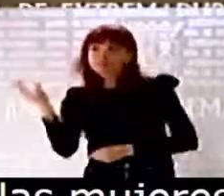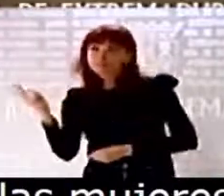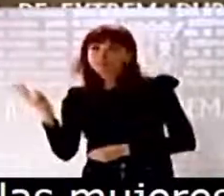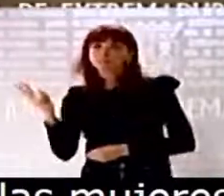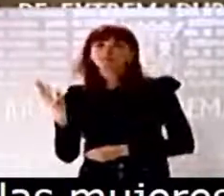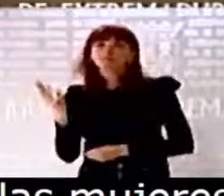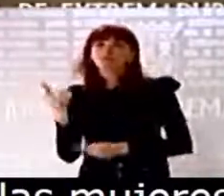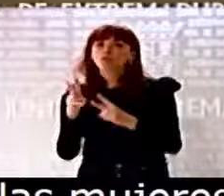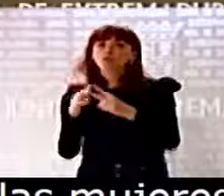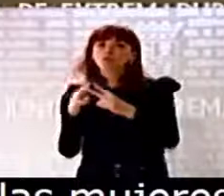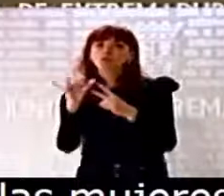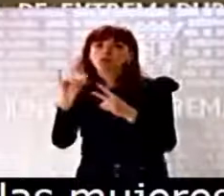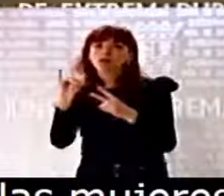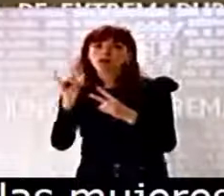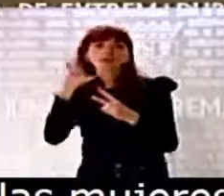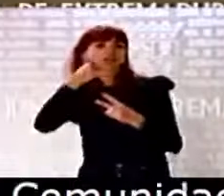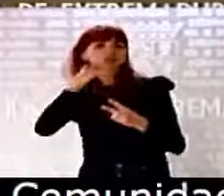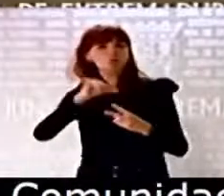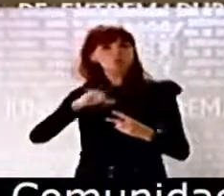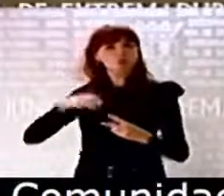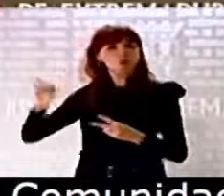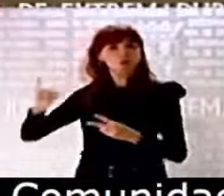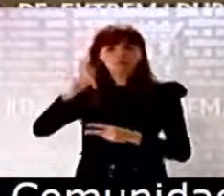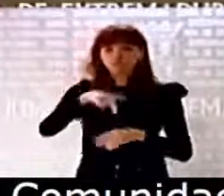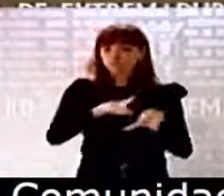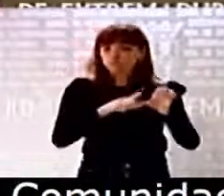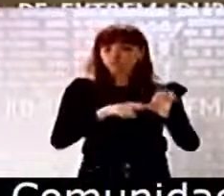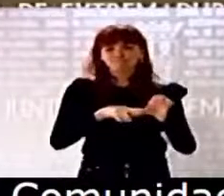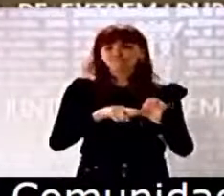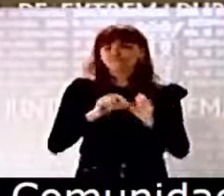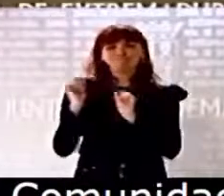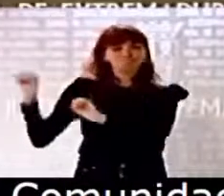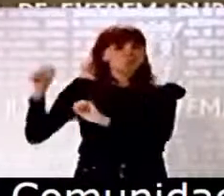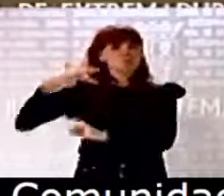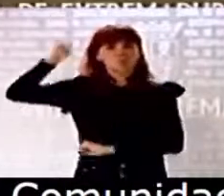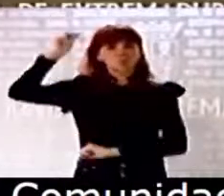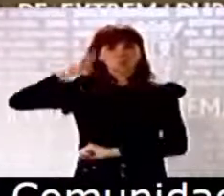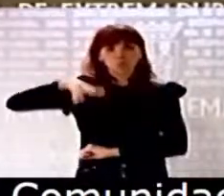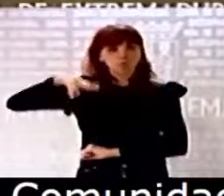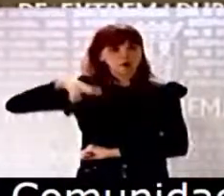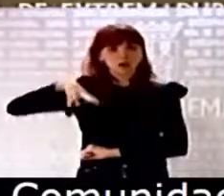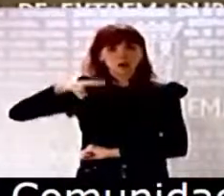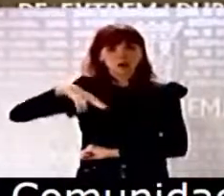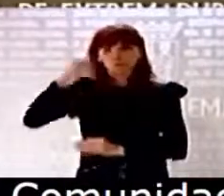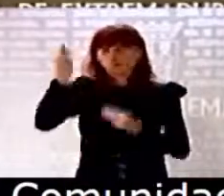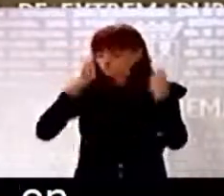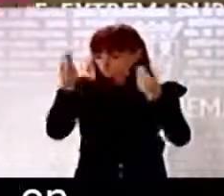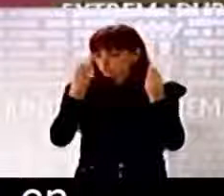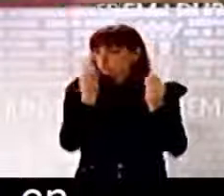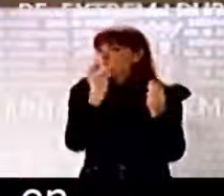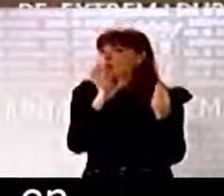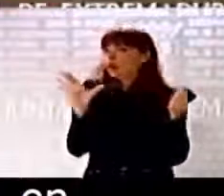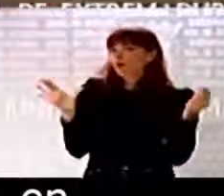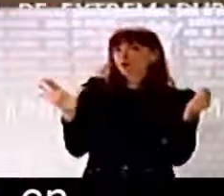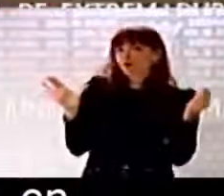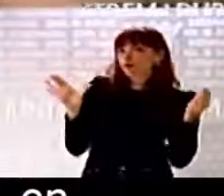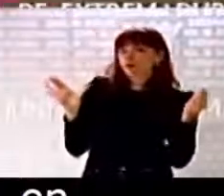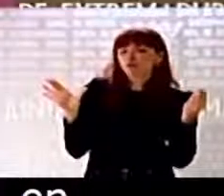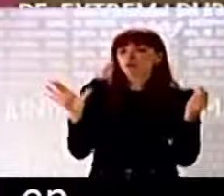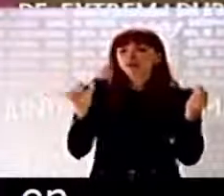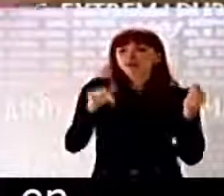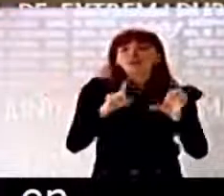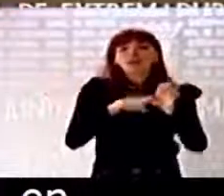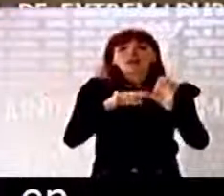del 016, otro teléfono propio. En Extremadura nunca optamos por esa opción porque entendimos que en el imaginario colectivo